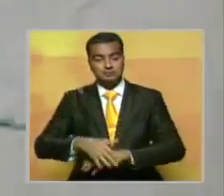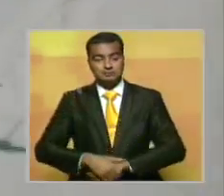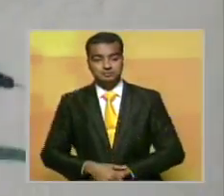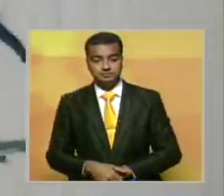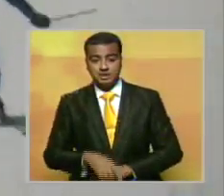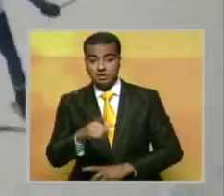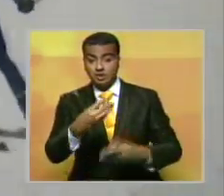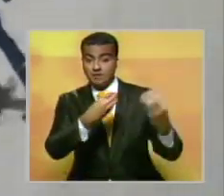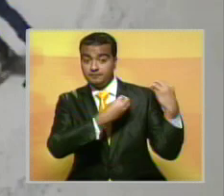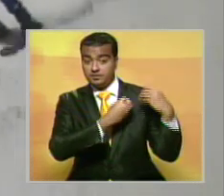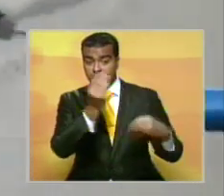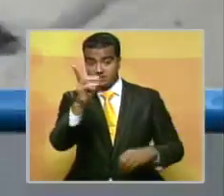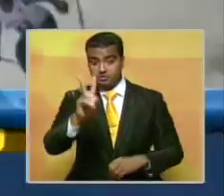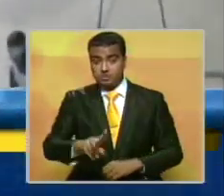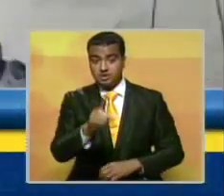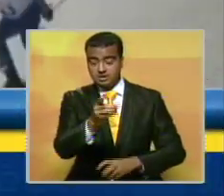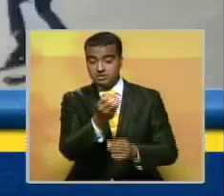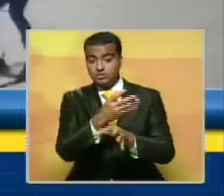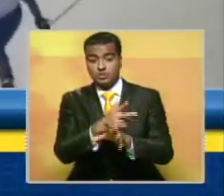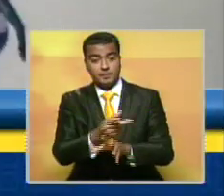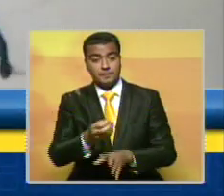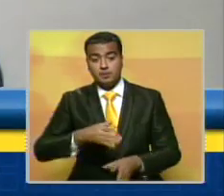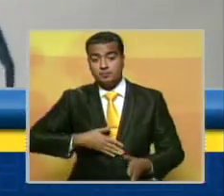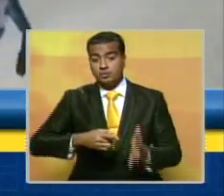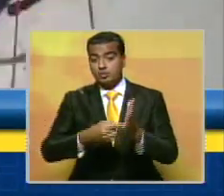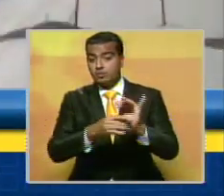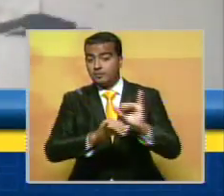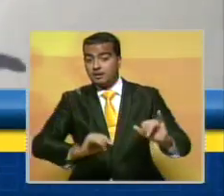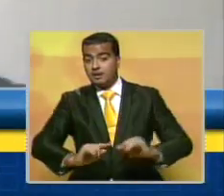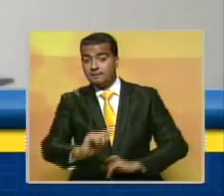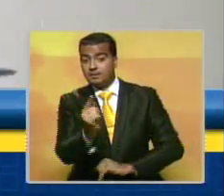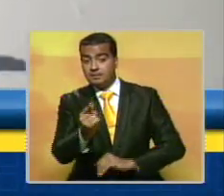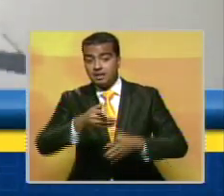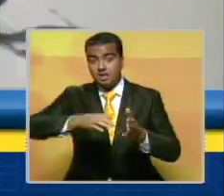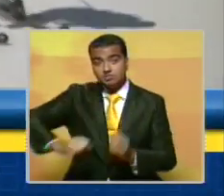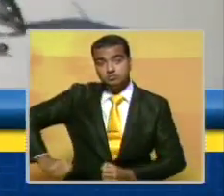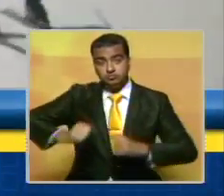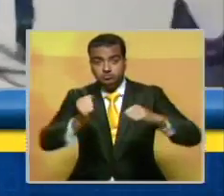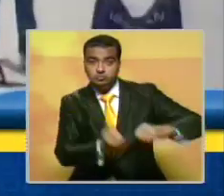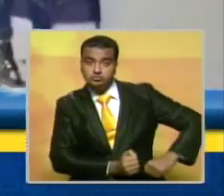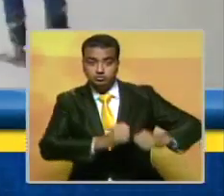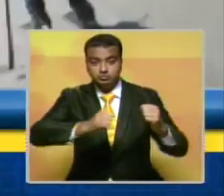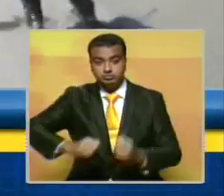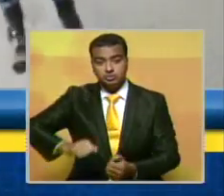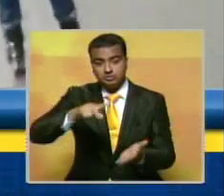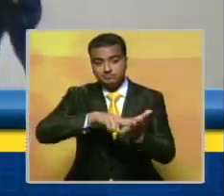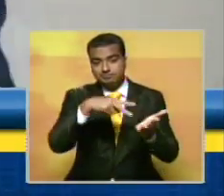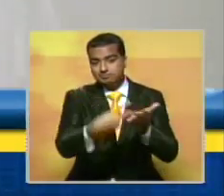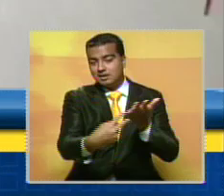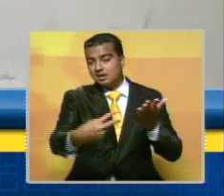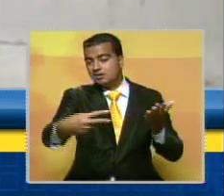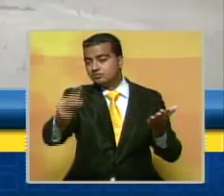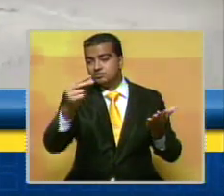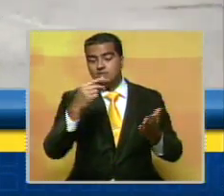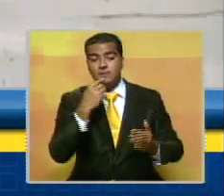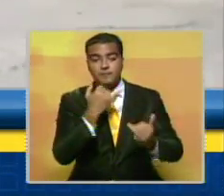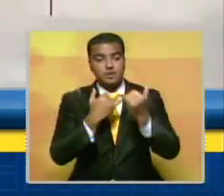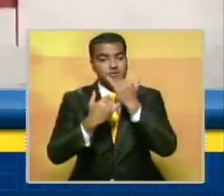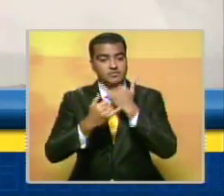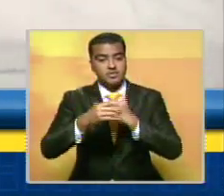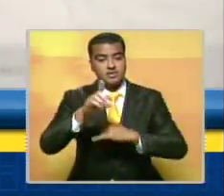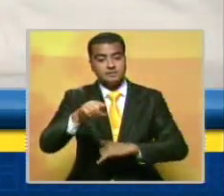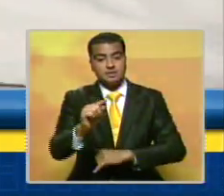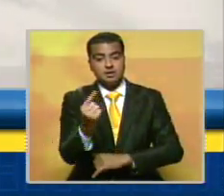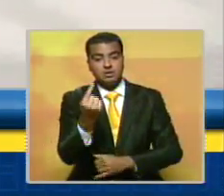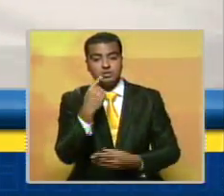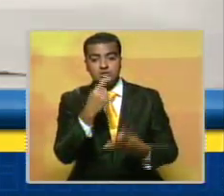único representante de Venezuela en estos Juegos no pudo culminar la primera ronda del slalom gigante, pues resbaló y se cayó por fallas en la fijación de